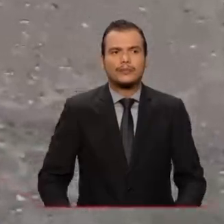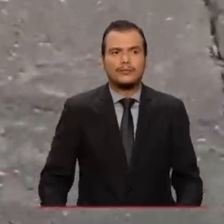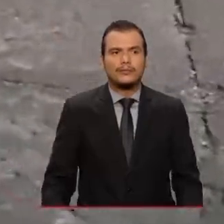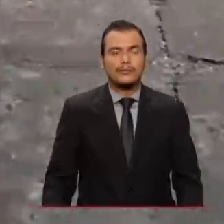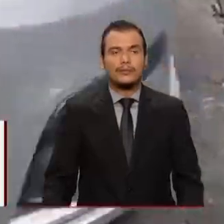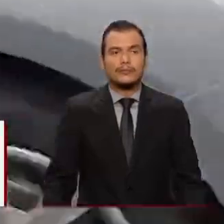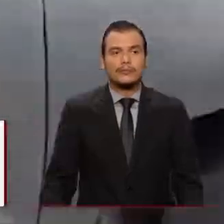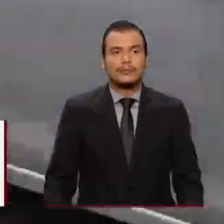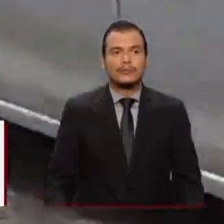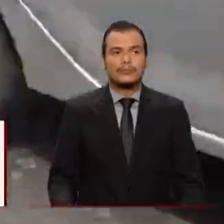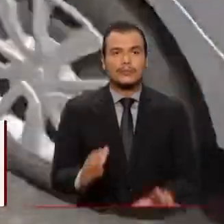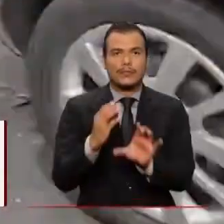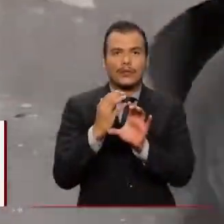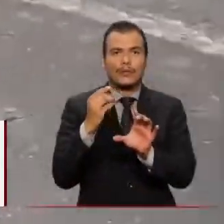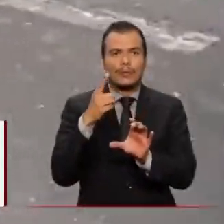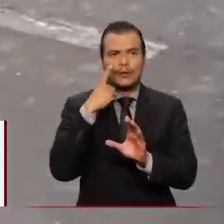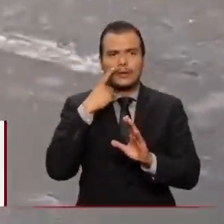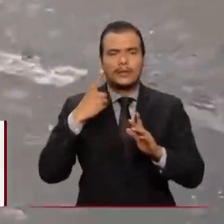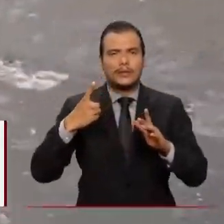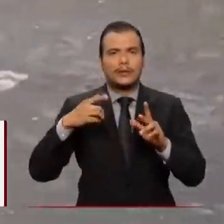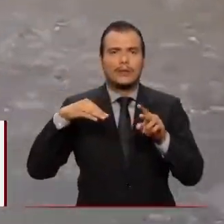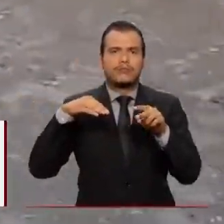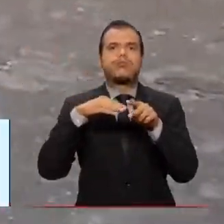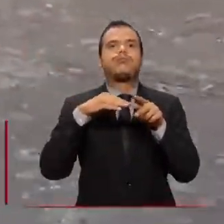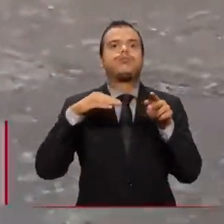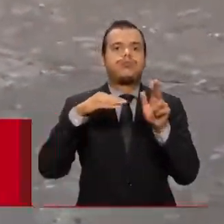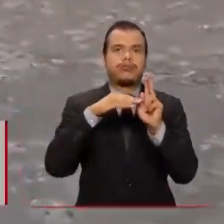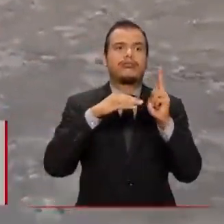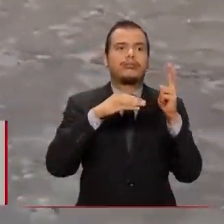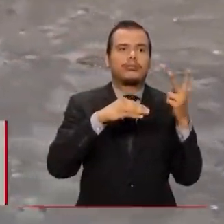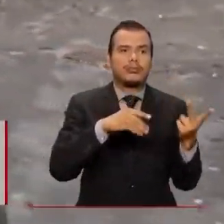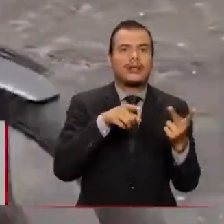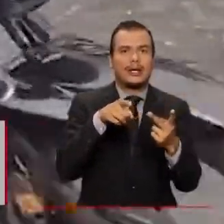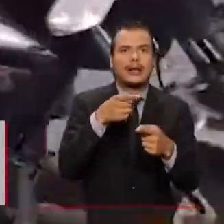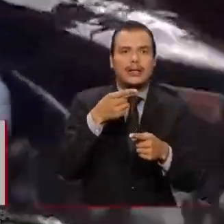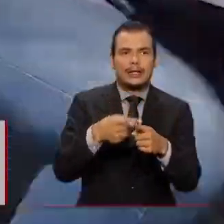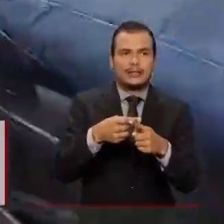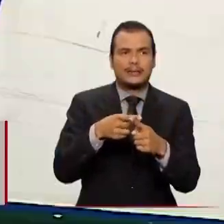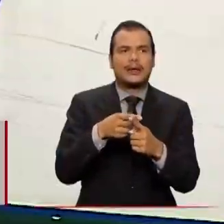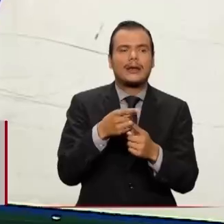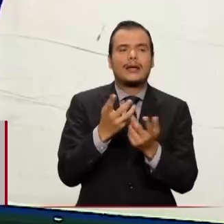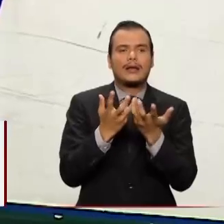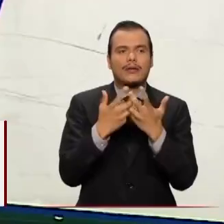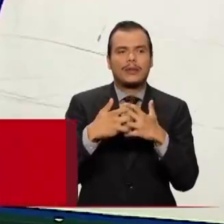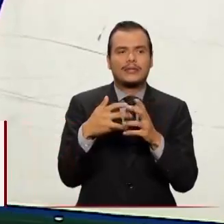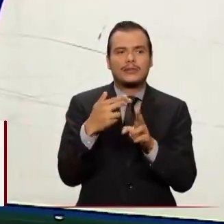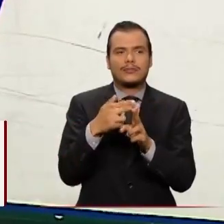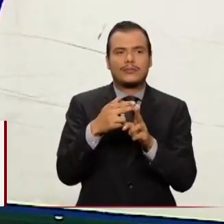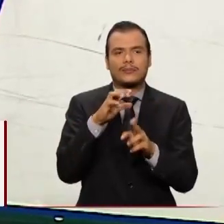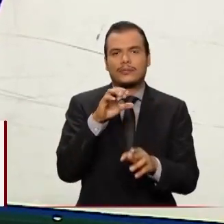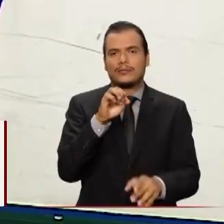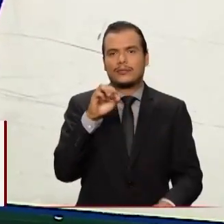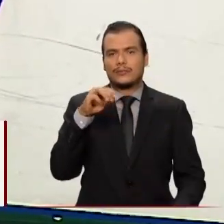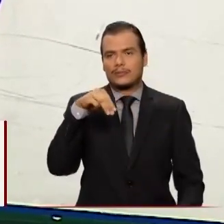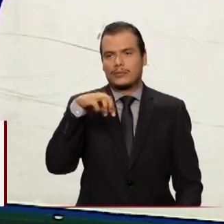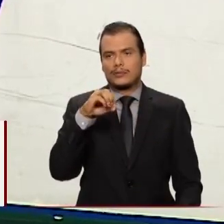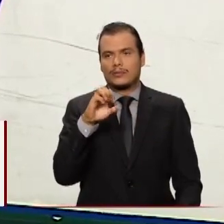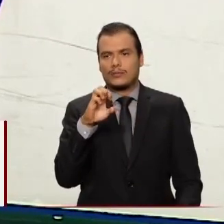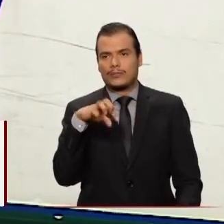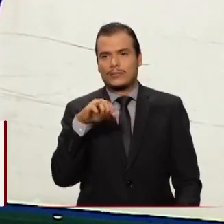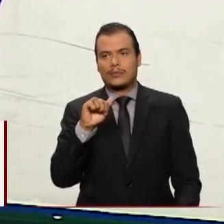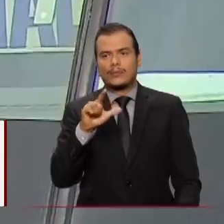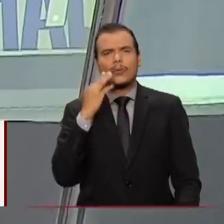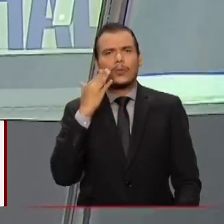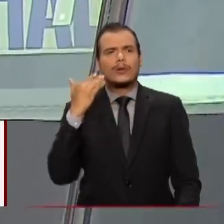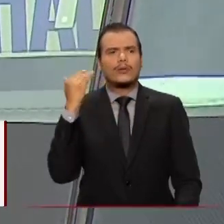La buseta involucrada en este accidente pertenecía a la antigua empresa Coomepal, que dejó de existir en 2014. No tenía tarjeta de operación ni póliza